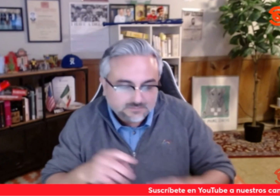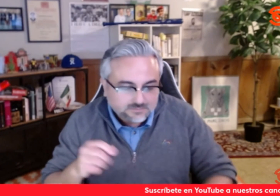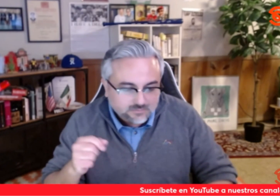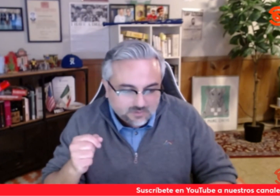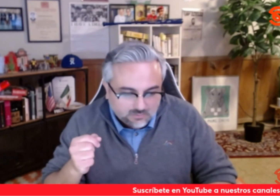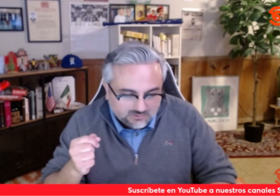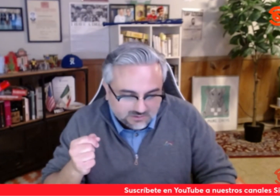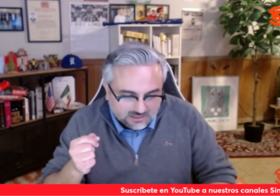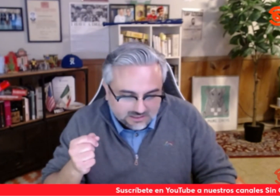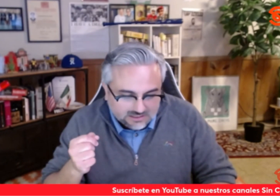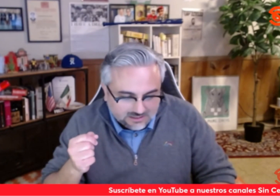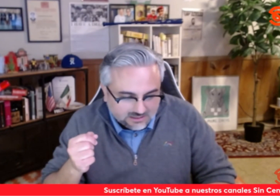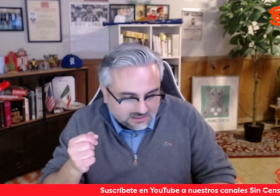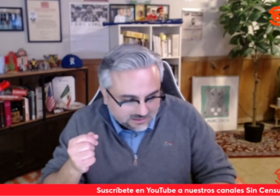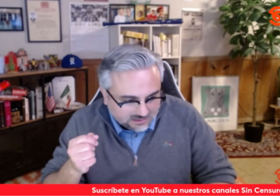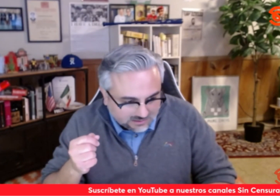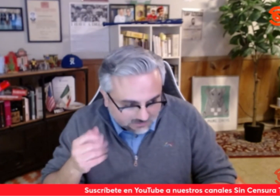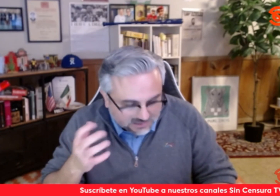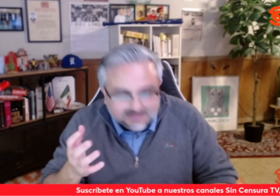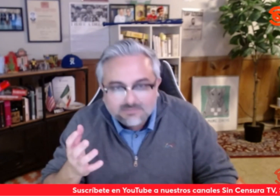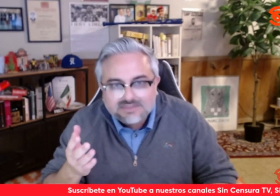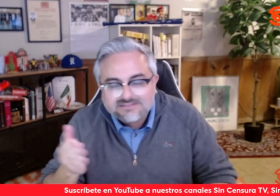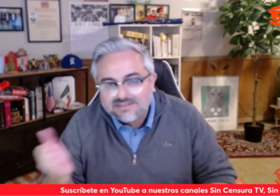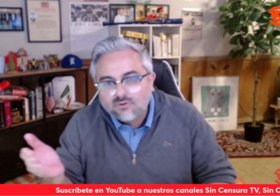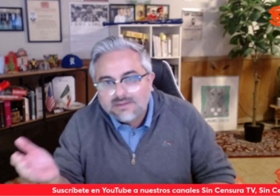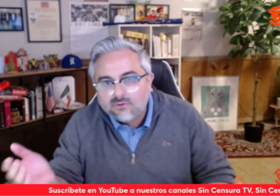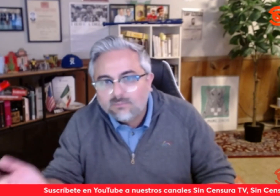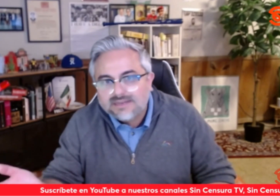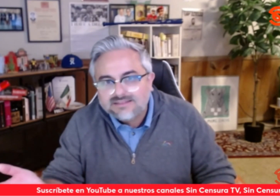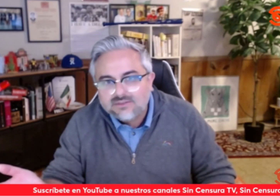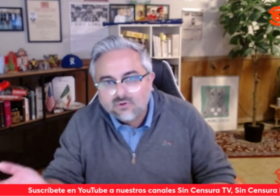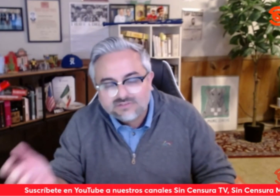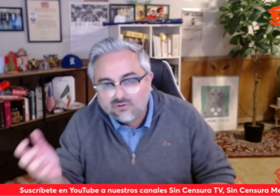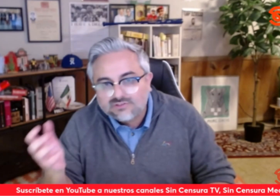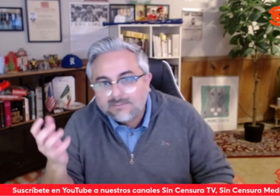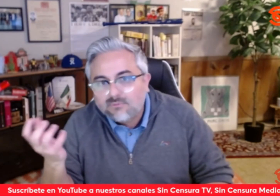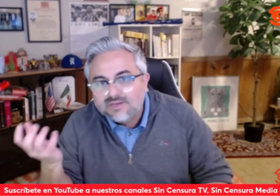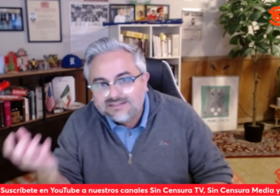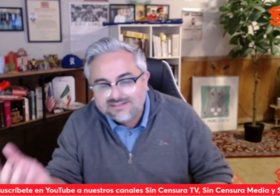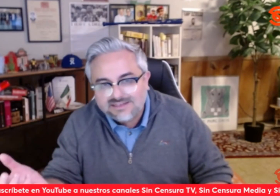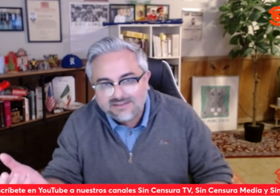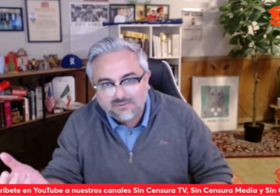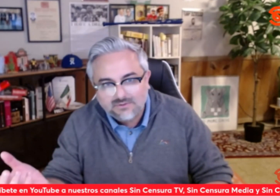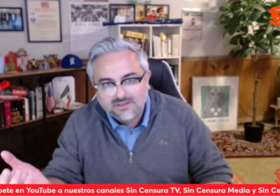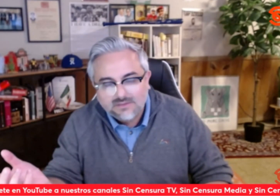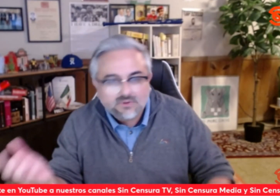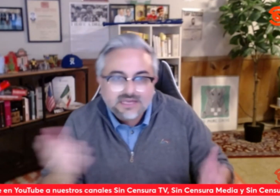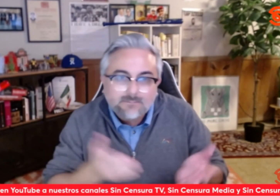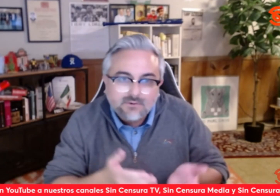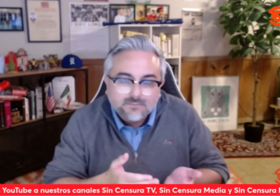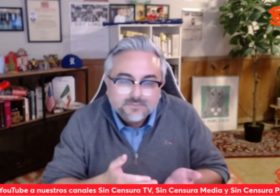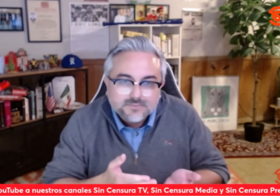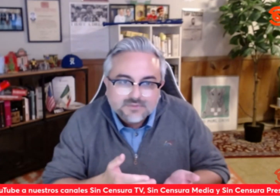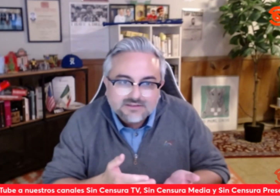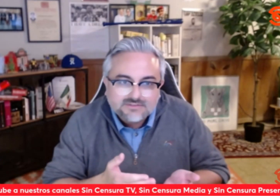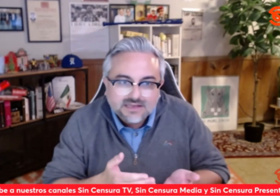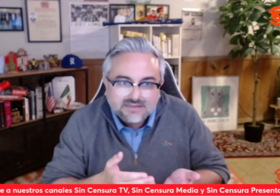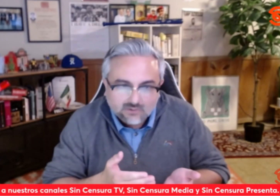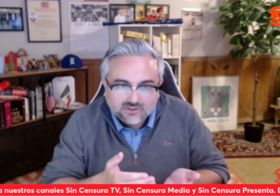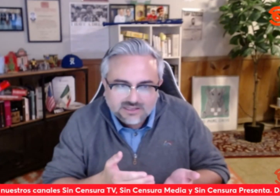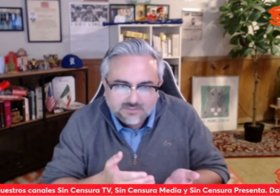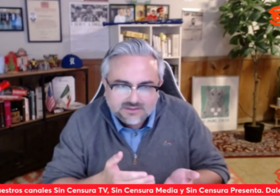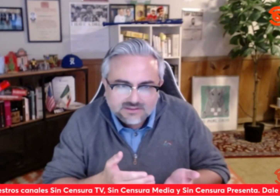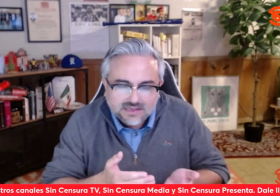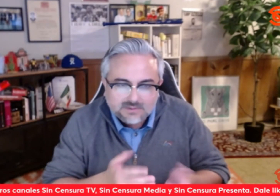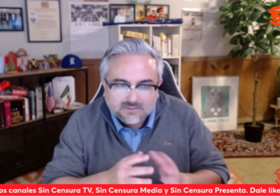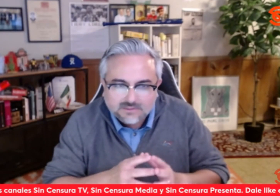y que pues evidentemente están tomando partido, lo están politizando. Por ejemplo, ¿sí